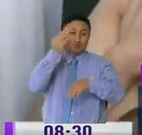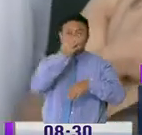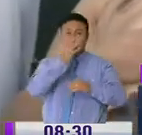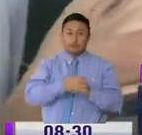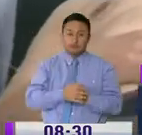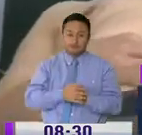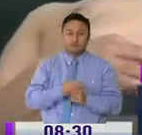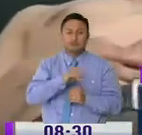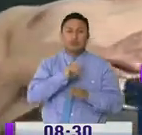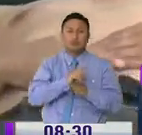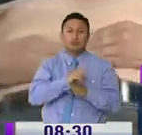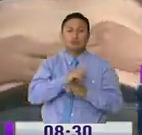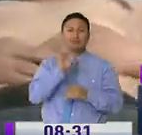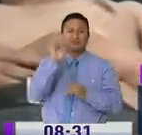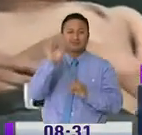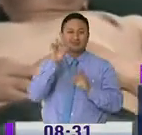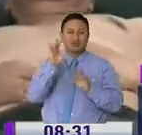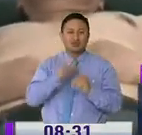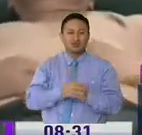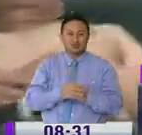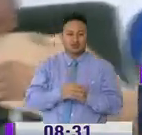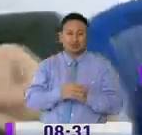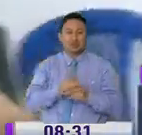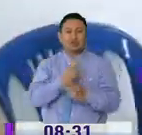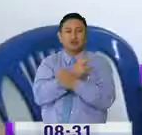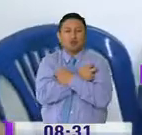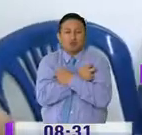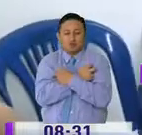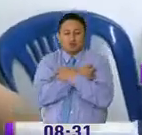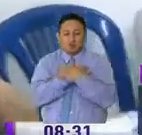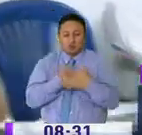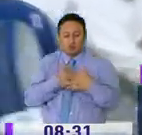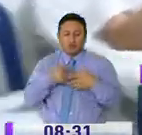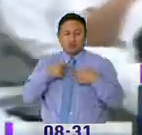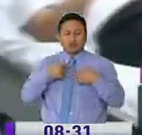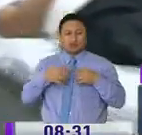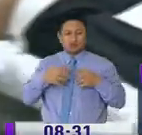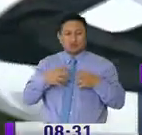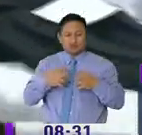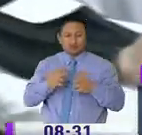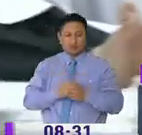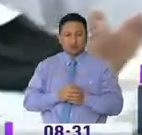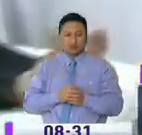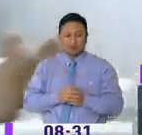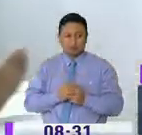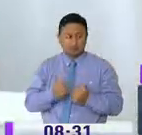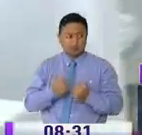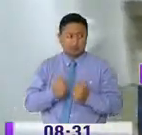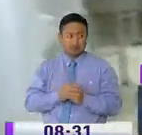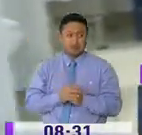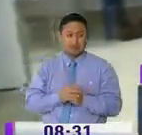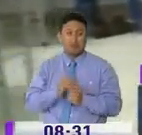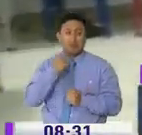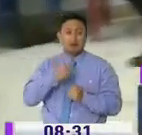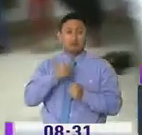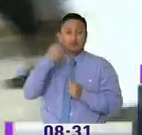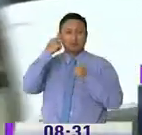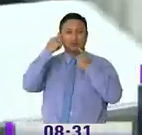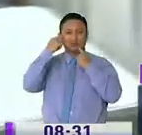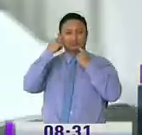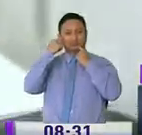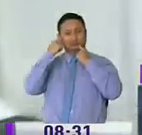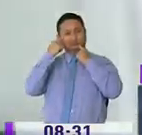utilizamos para aliviar dolores osteomusculares, neuralgias, nos va muy bien en lo que son parálisis faciales,